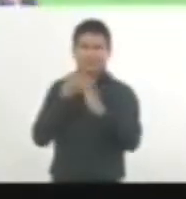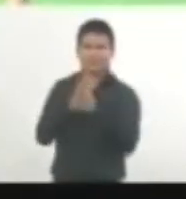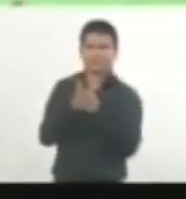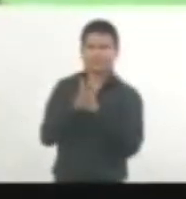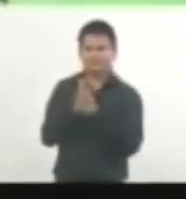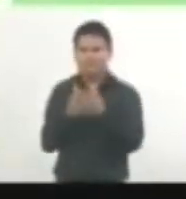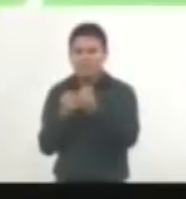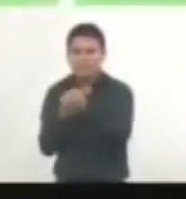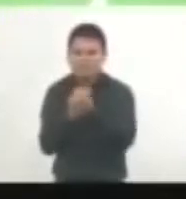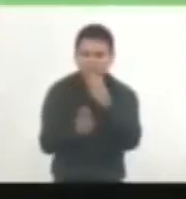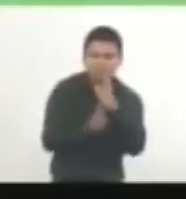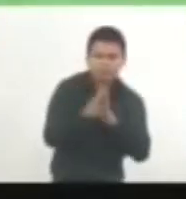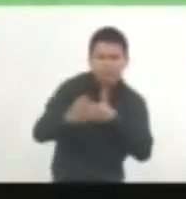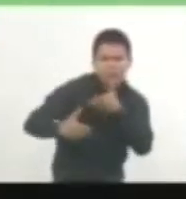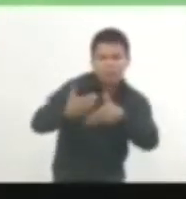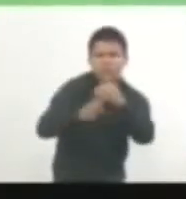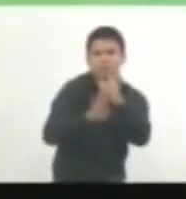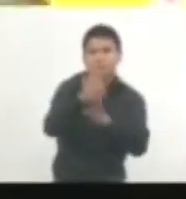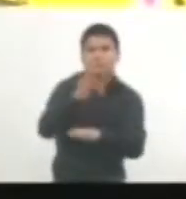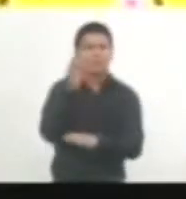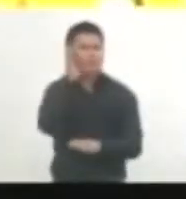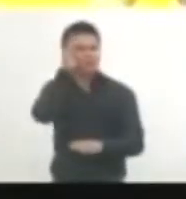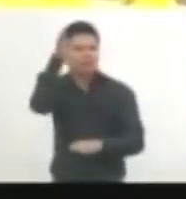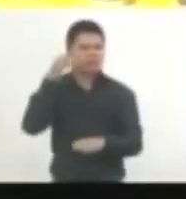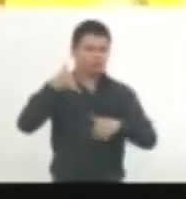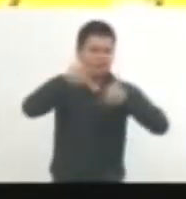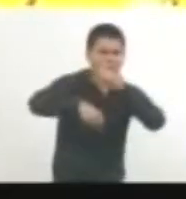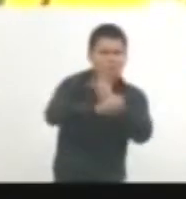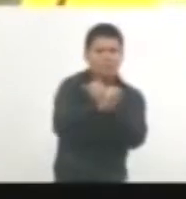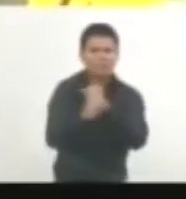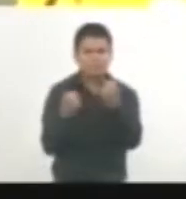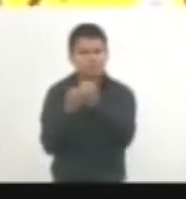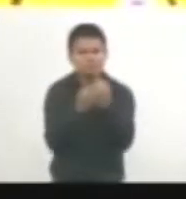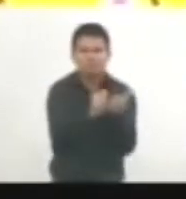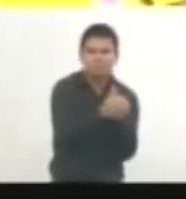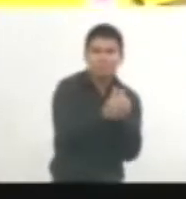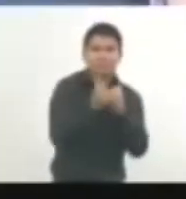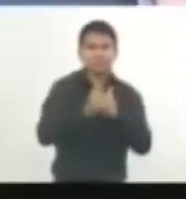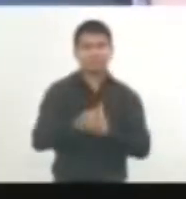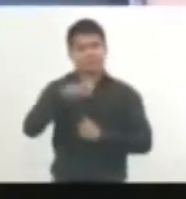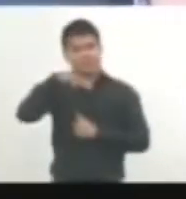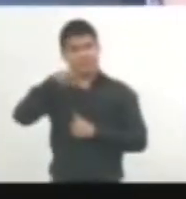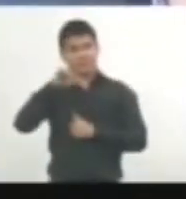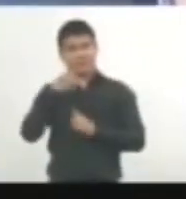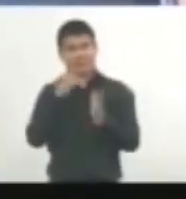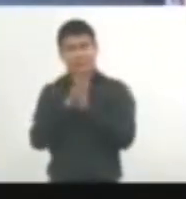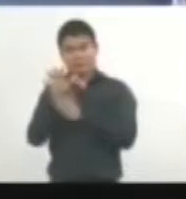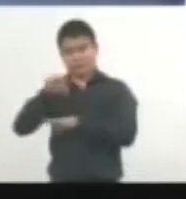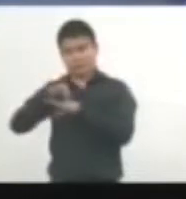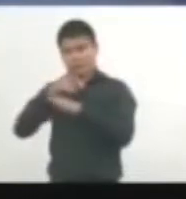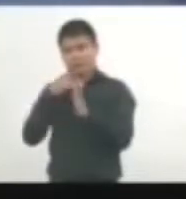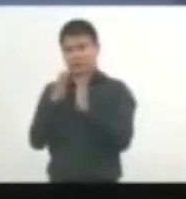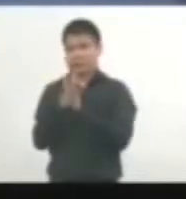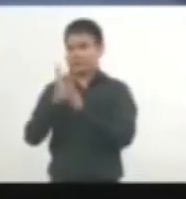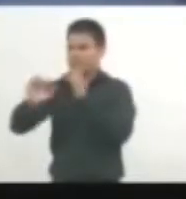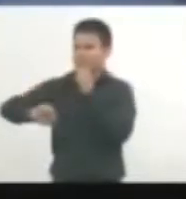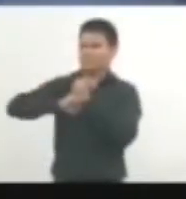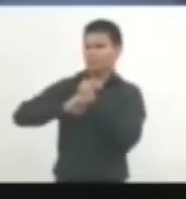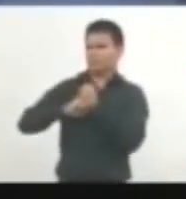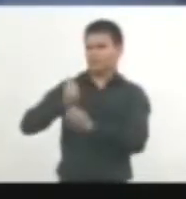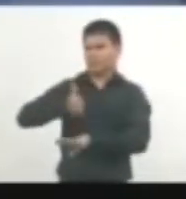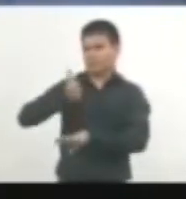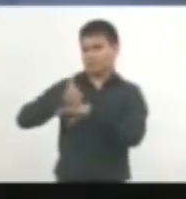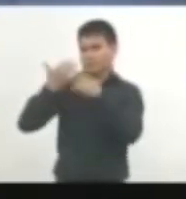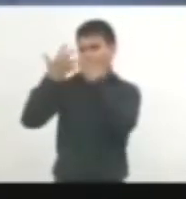familias, así garantizarles un mejor futuro. Por su parte, Pilar Rubio asegura que agradecen el apoyo de la empresa Tecnoglass por la labor que realizan y el